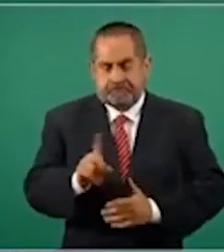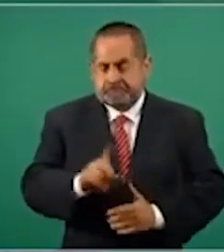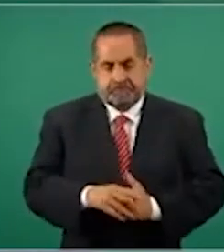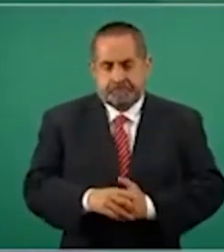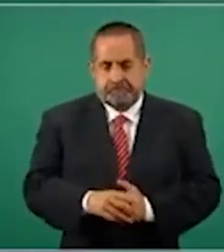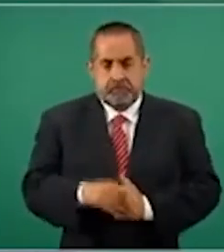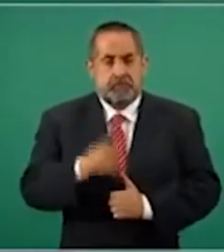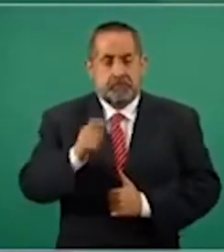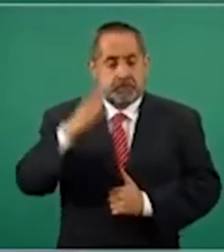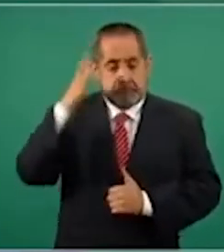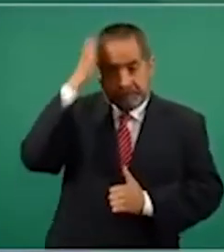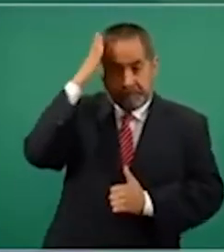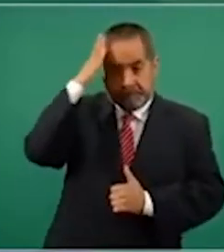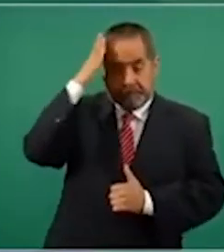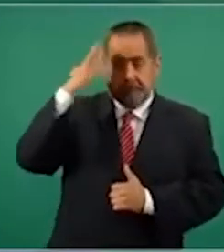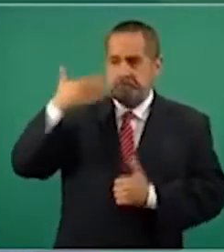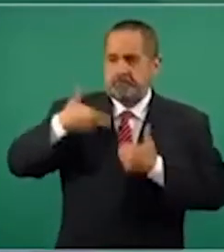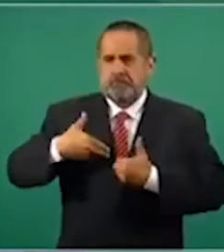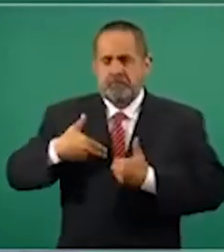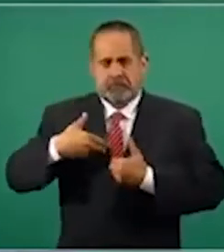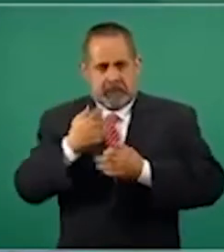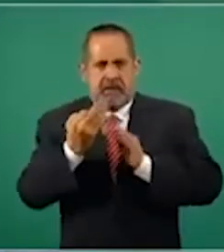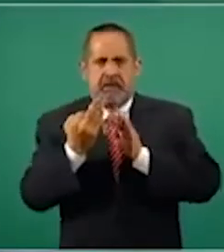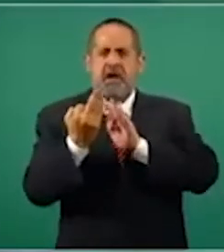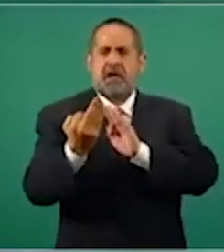Un dirigente tiene que dar la cara